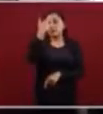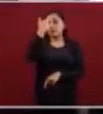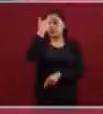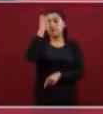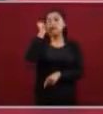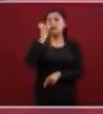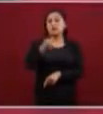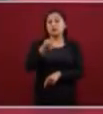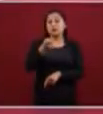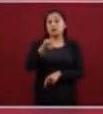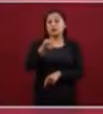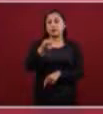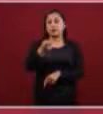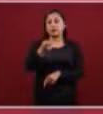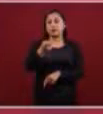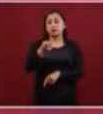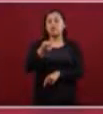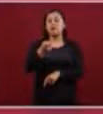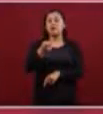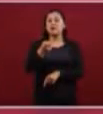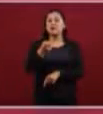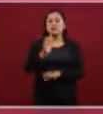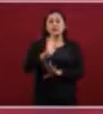toda la relatoría